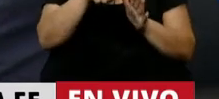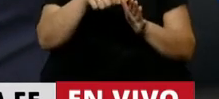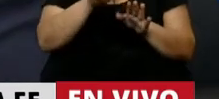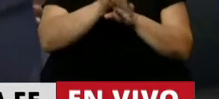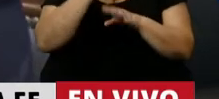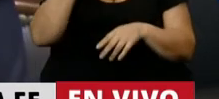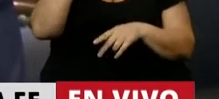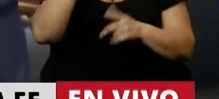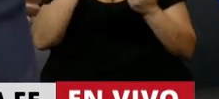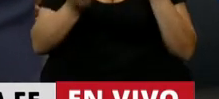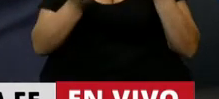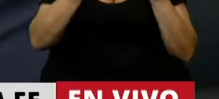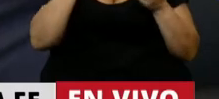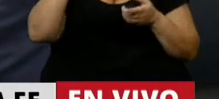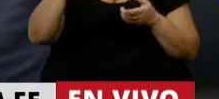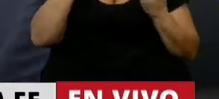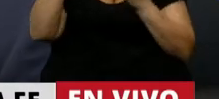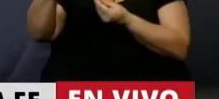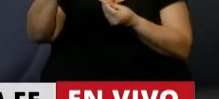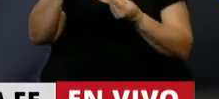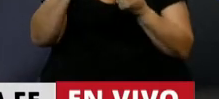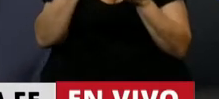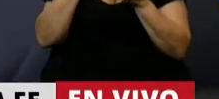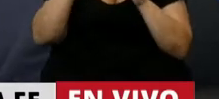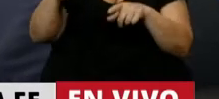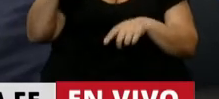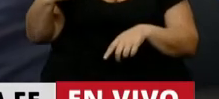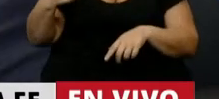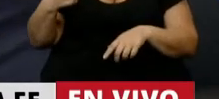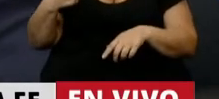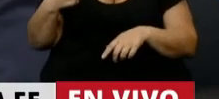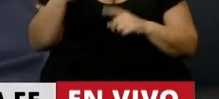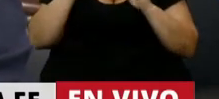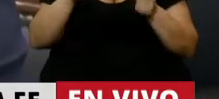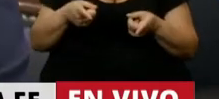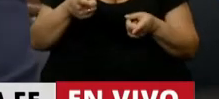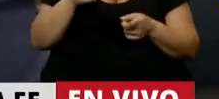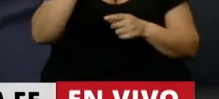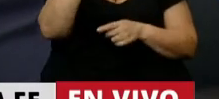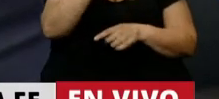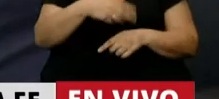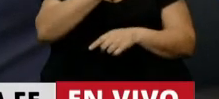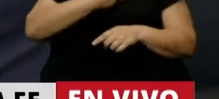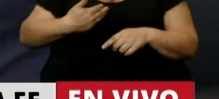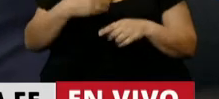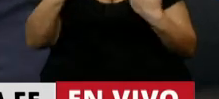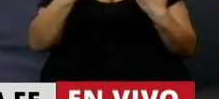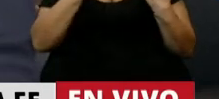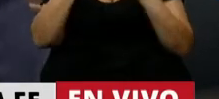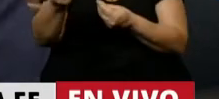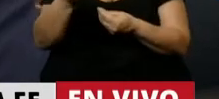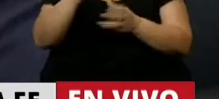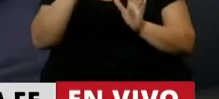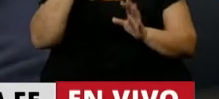que lo considero injusto para la defensa del poder adquisitivo de los jubilados, y tendrán razón el oficialismo para defenderlo,